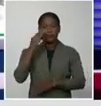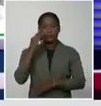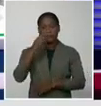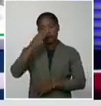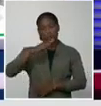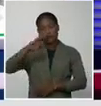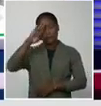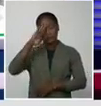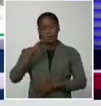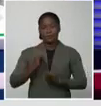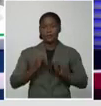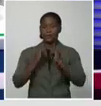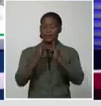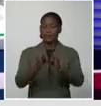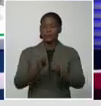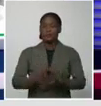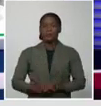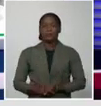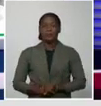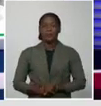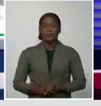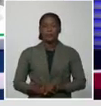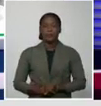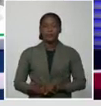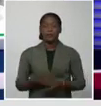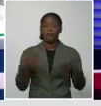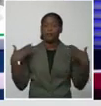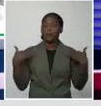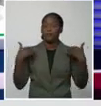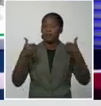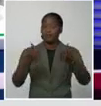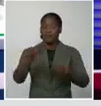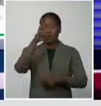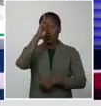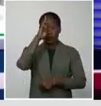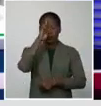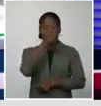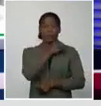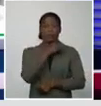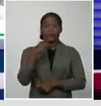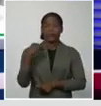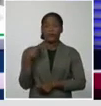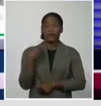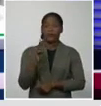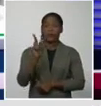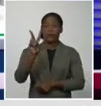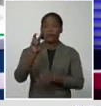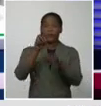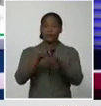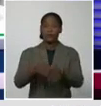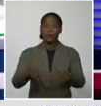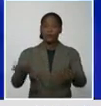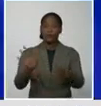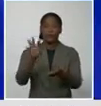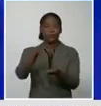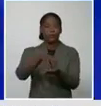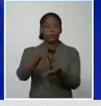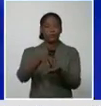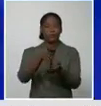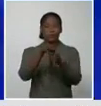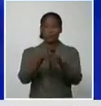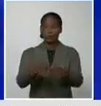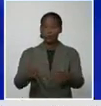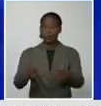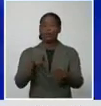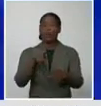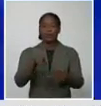bienvenida al profesor doctor Francisco Durán García, director nacional de epidemiología del Ministerio de Salud Pública. Doctor, buenos